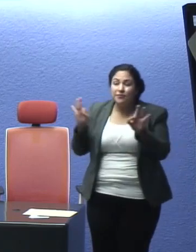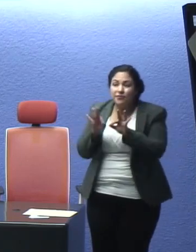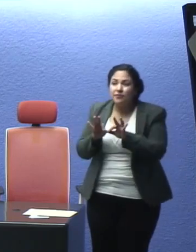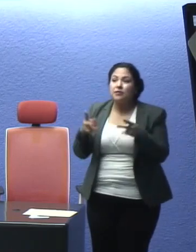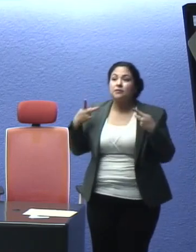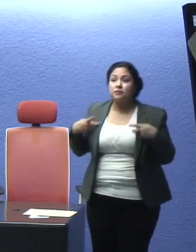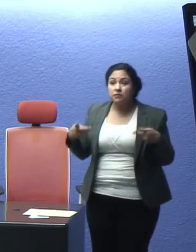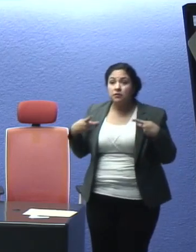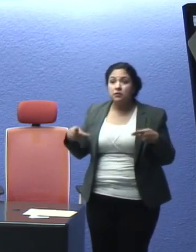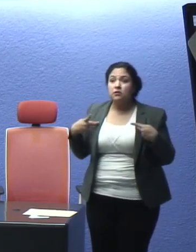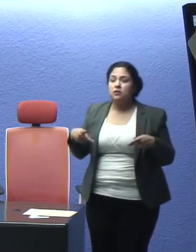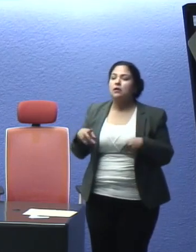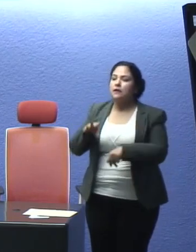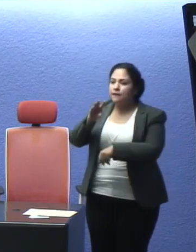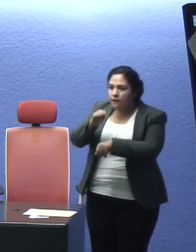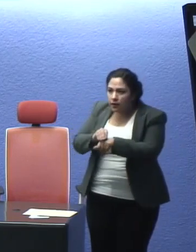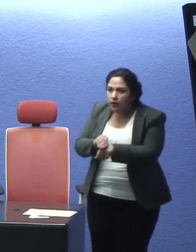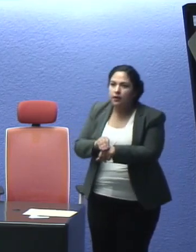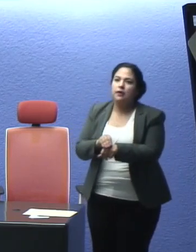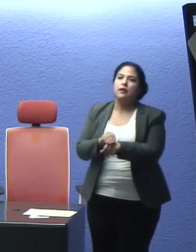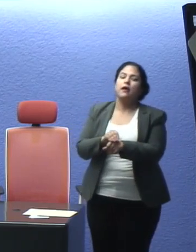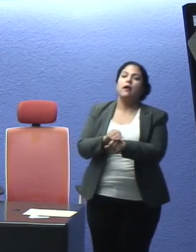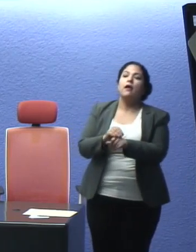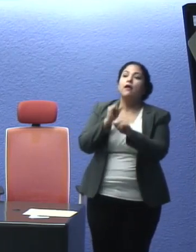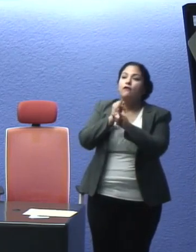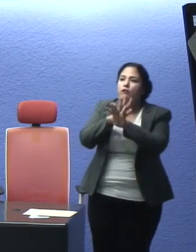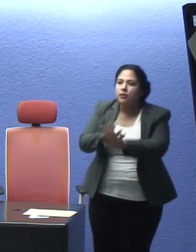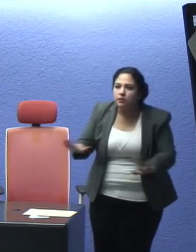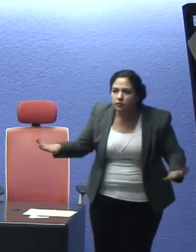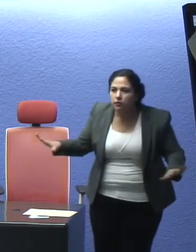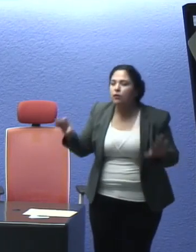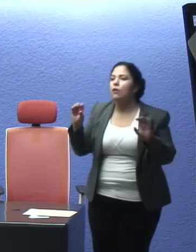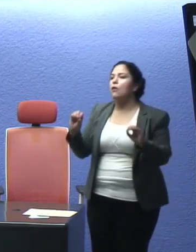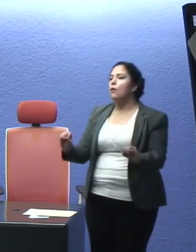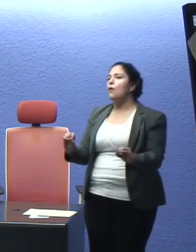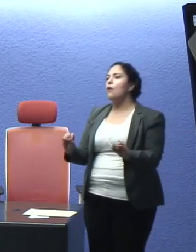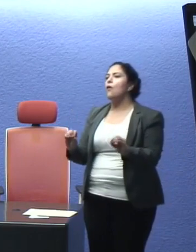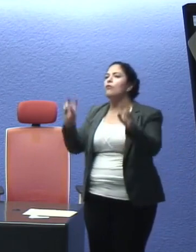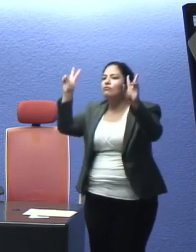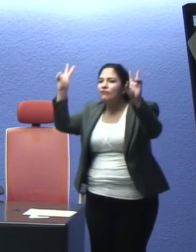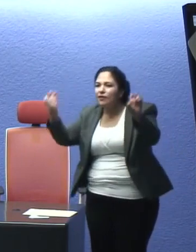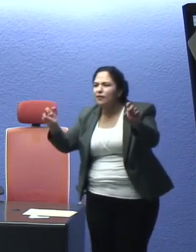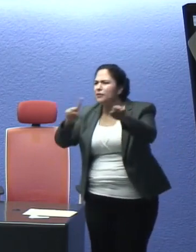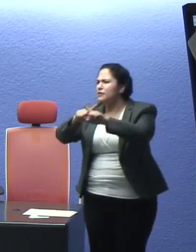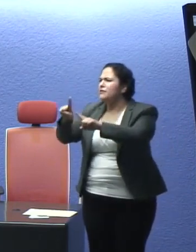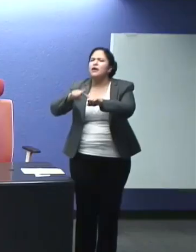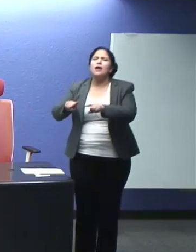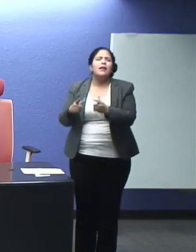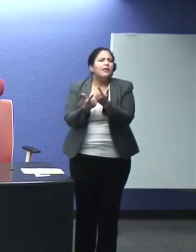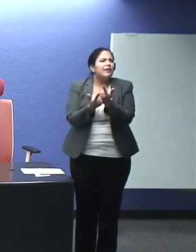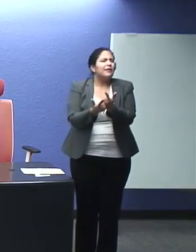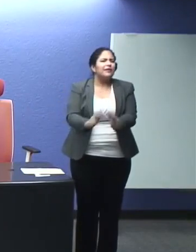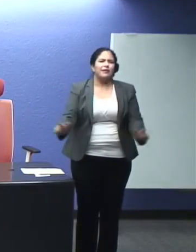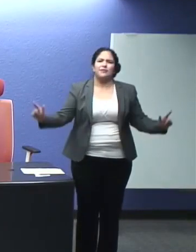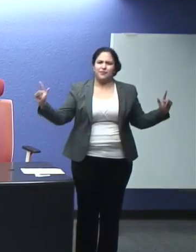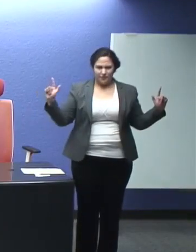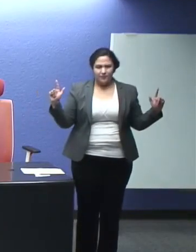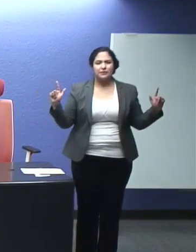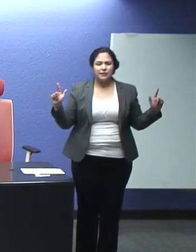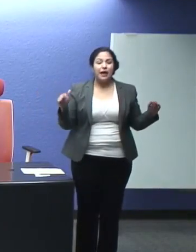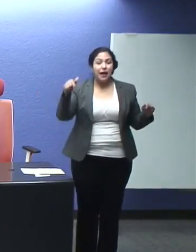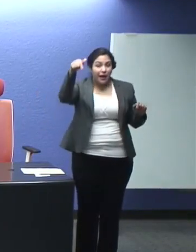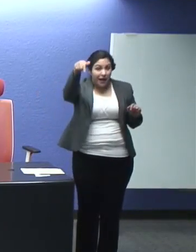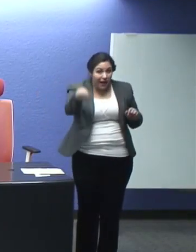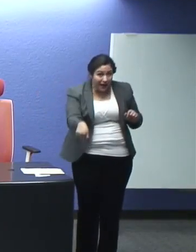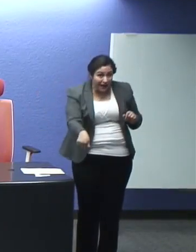esa accesibilidad en la información y en los mensajes para todos los tipos de discapacidad o de diversidades funcionales. Aquí el problema